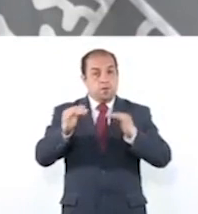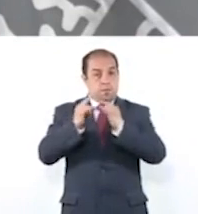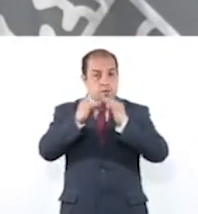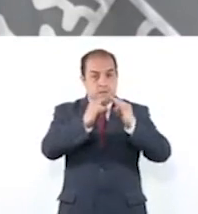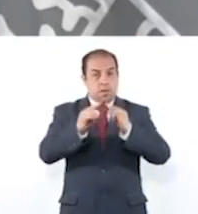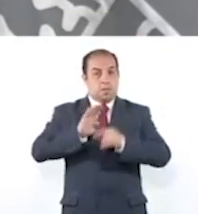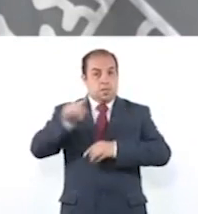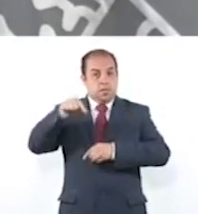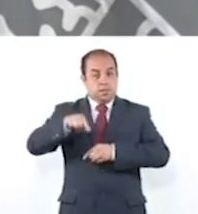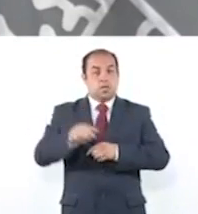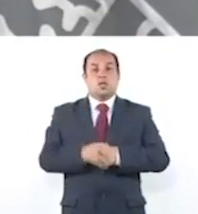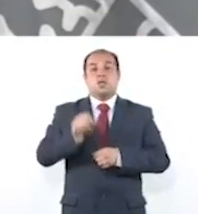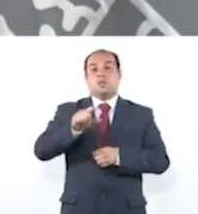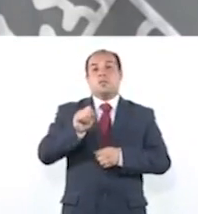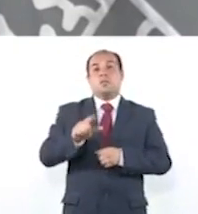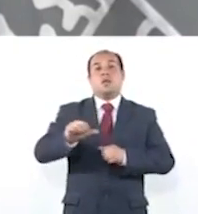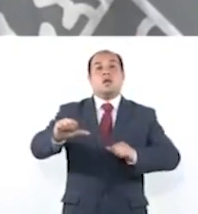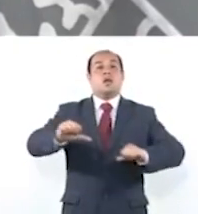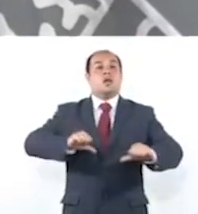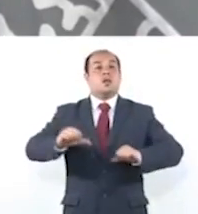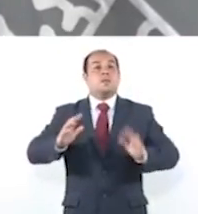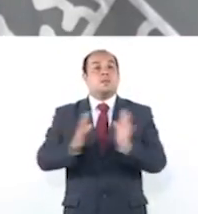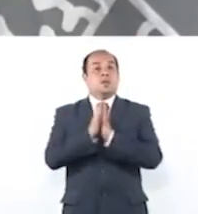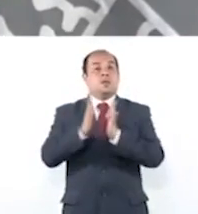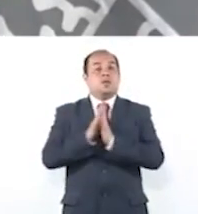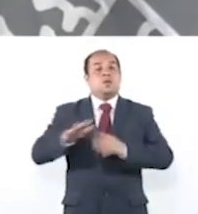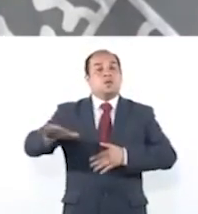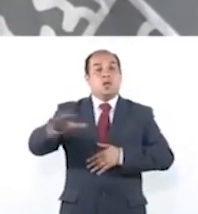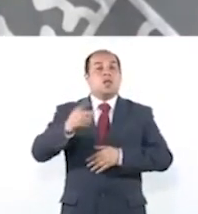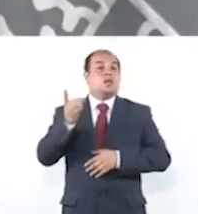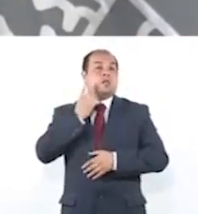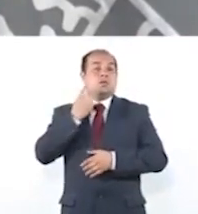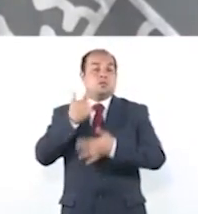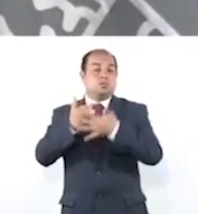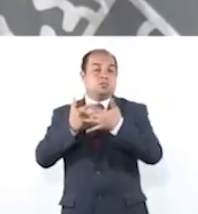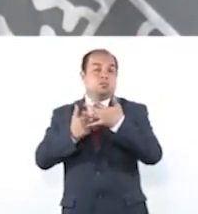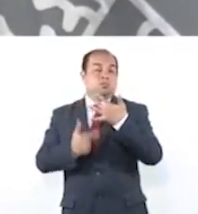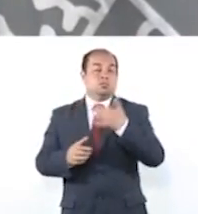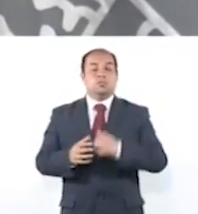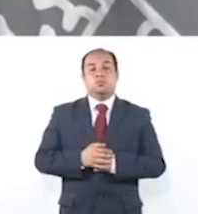para que participen en sus módulos de diputados, etcétera, etcétera.